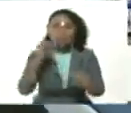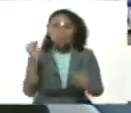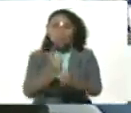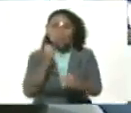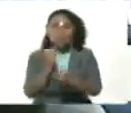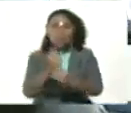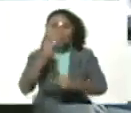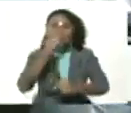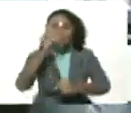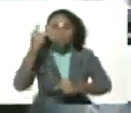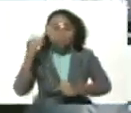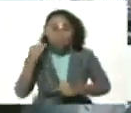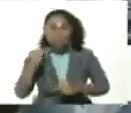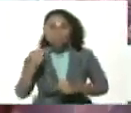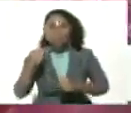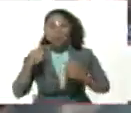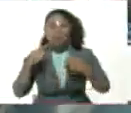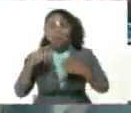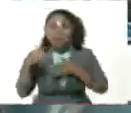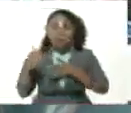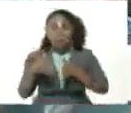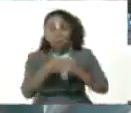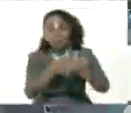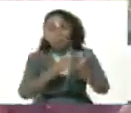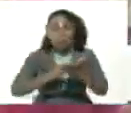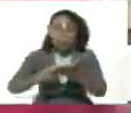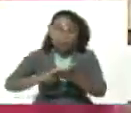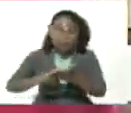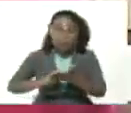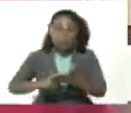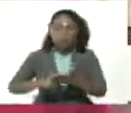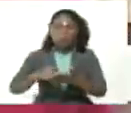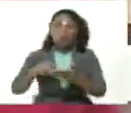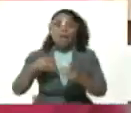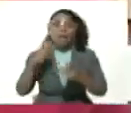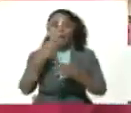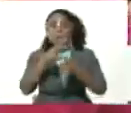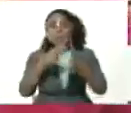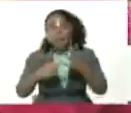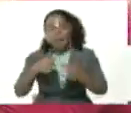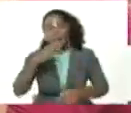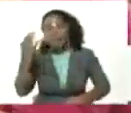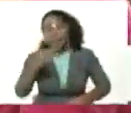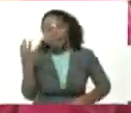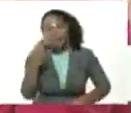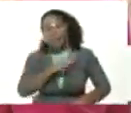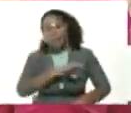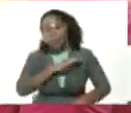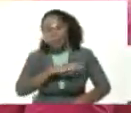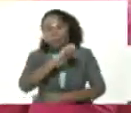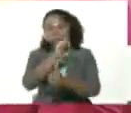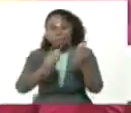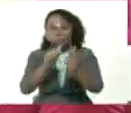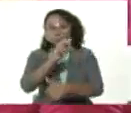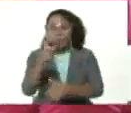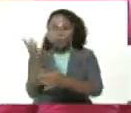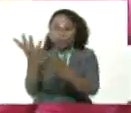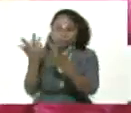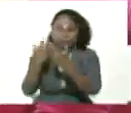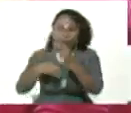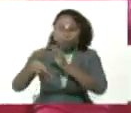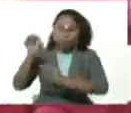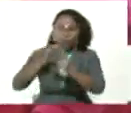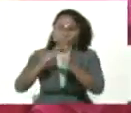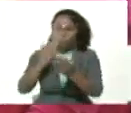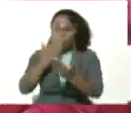las trabajadoras por la vía de la recuperación del producto real. Señora vicepresidenta, denos una clase magistral,